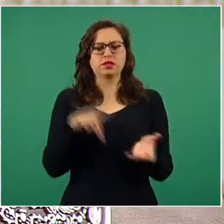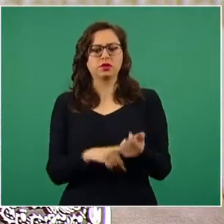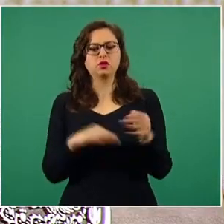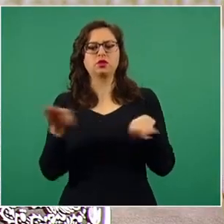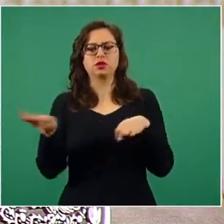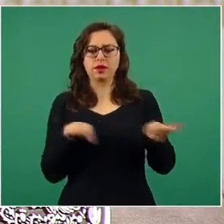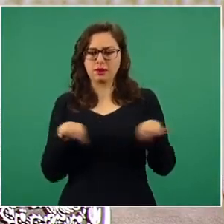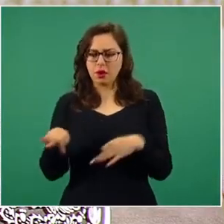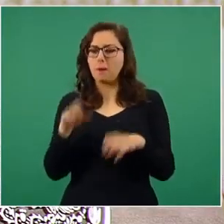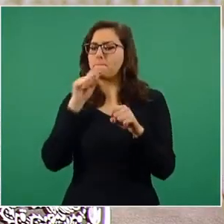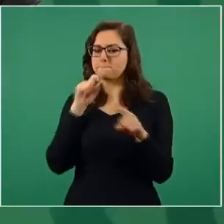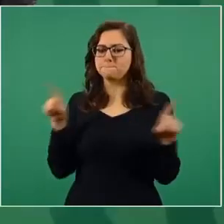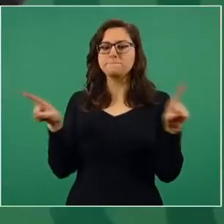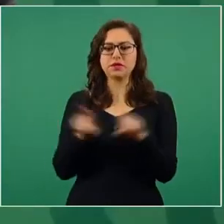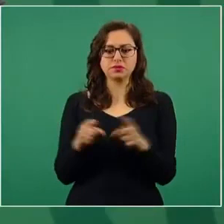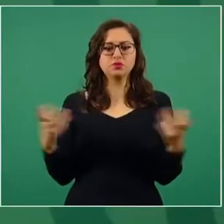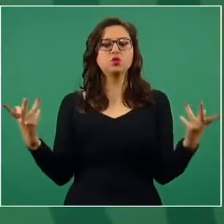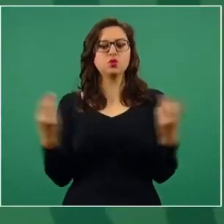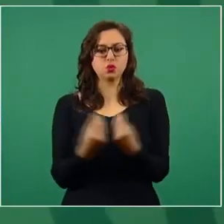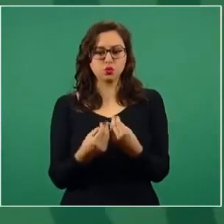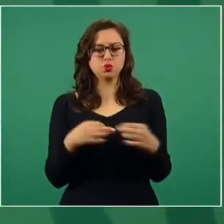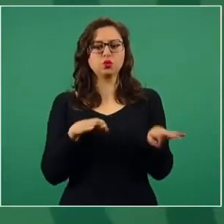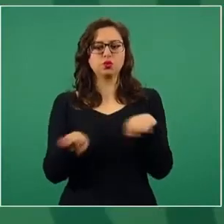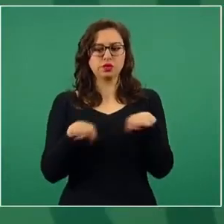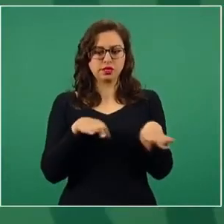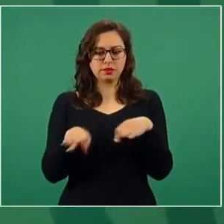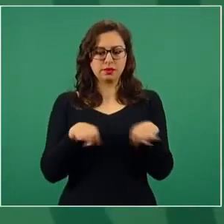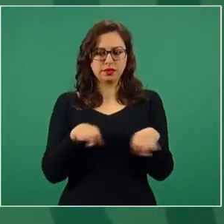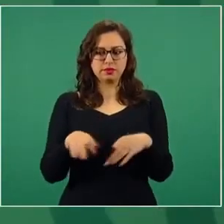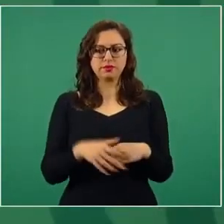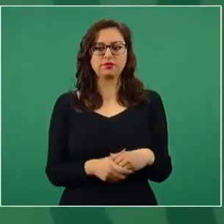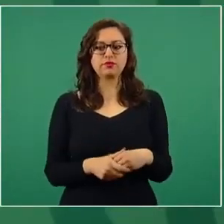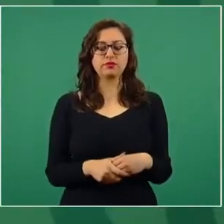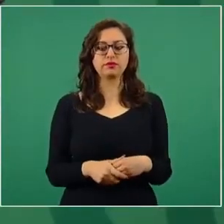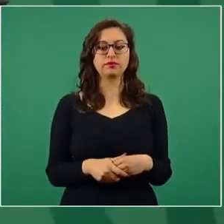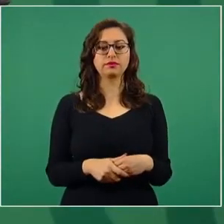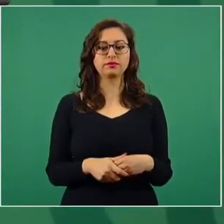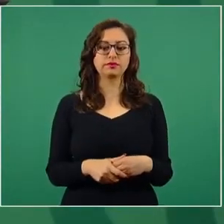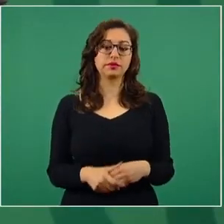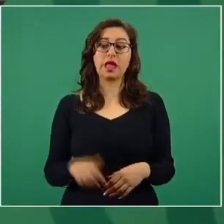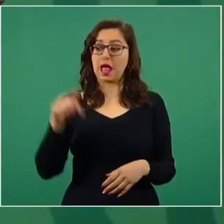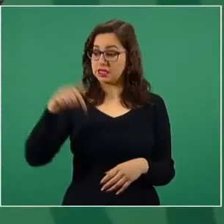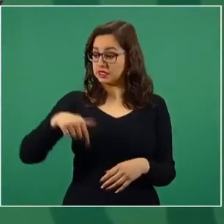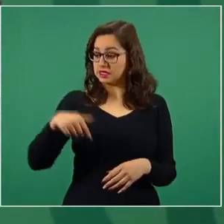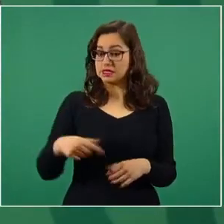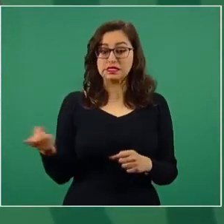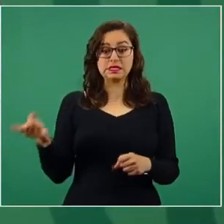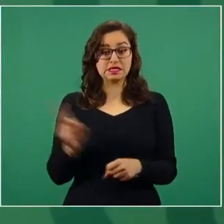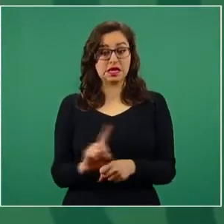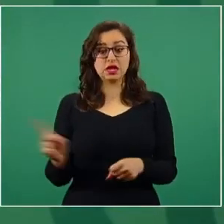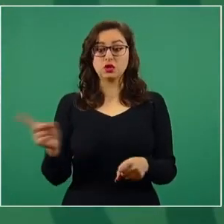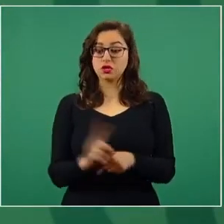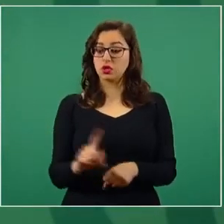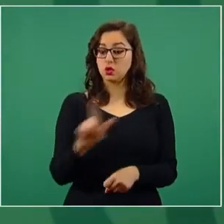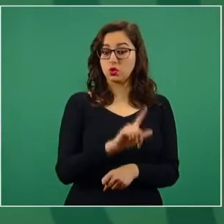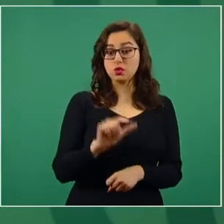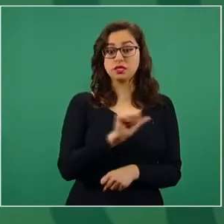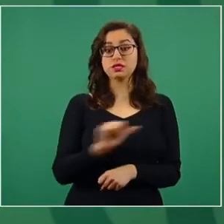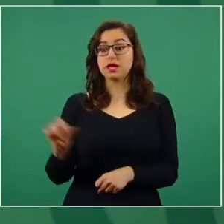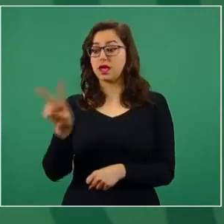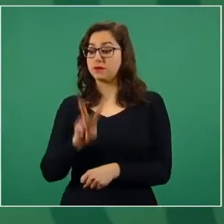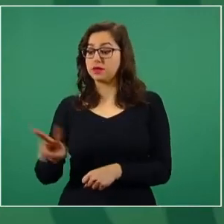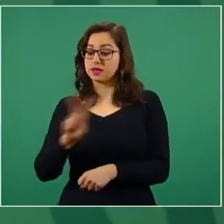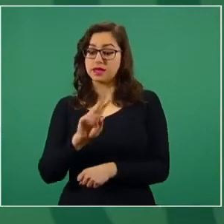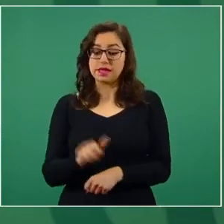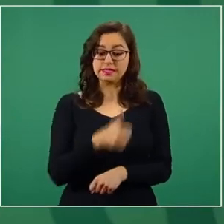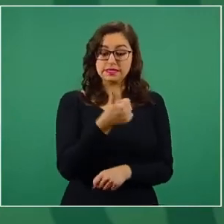esta mesa. Y esto que se hace desde Palacio todos los días, de lunes a viernes, desde